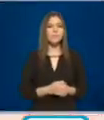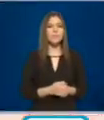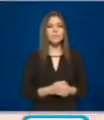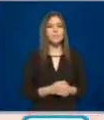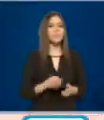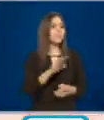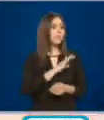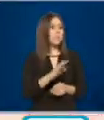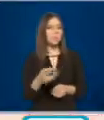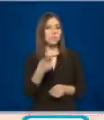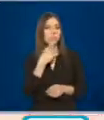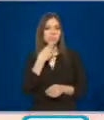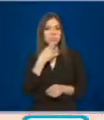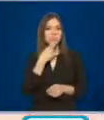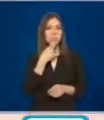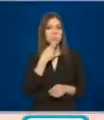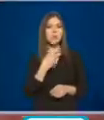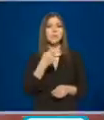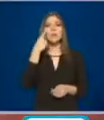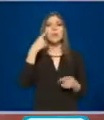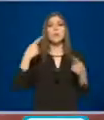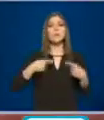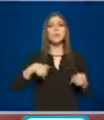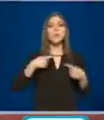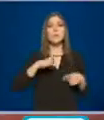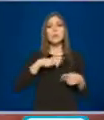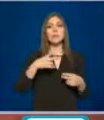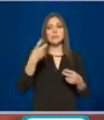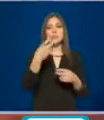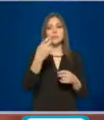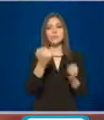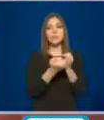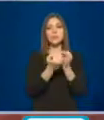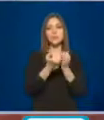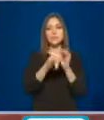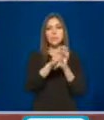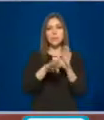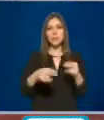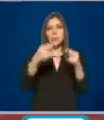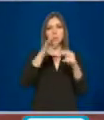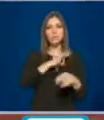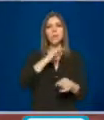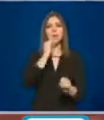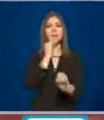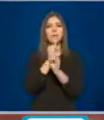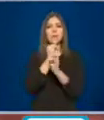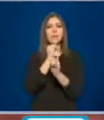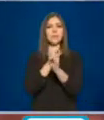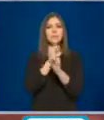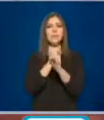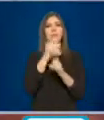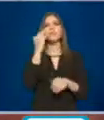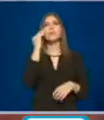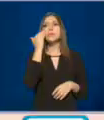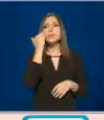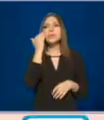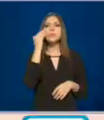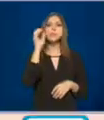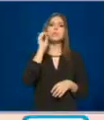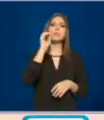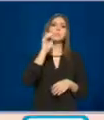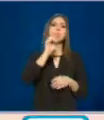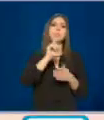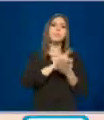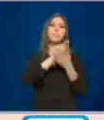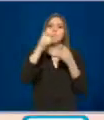Puedes utilizar, en este caso, para emprendedores que hacen este tipo de negocios, la página de internet, por supuesto, el Facebook, las redes sociales.